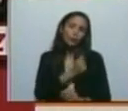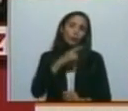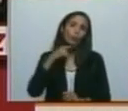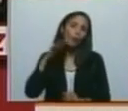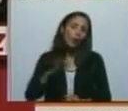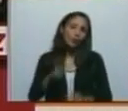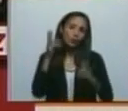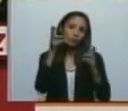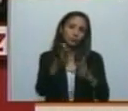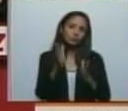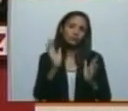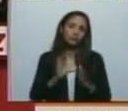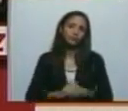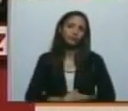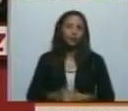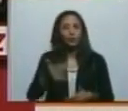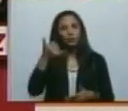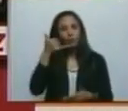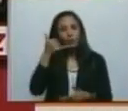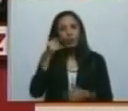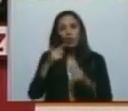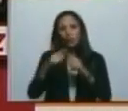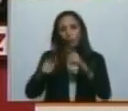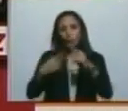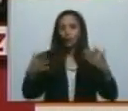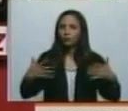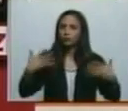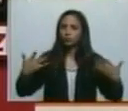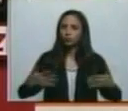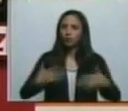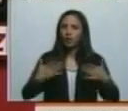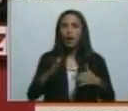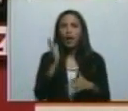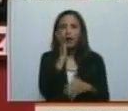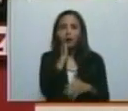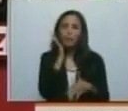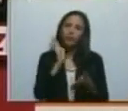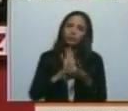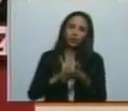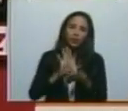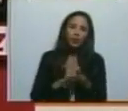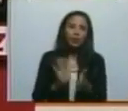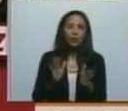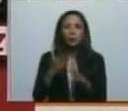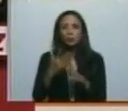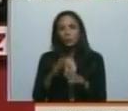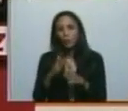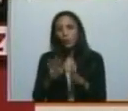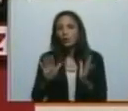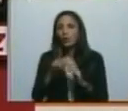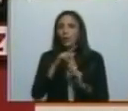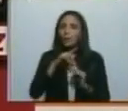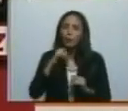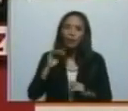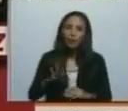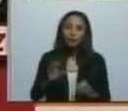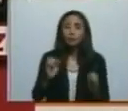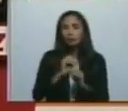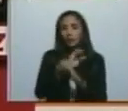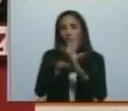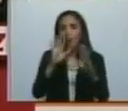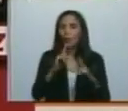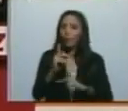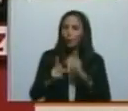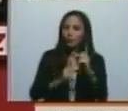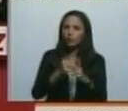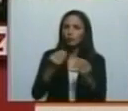Y uno llama para dar ánimo y al final ella termina dándole ánimo a uno, ¿vale? De la claridad del proceso que